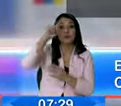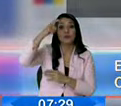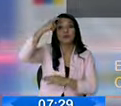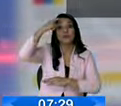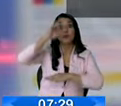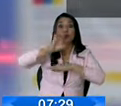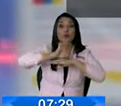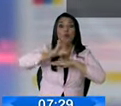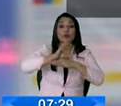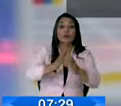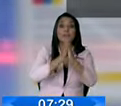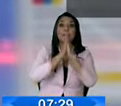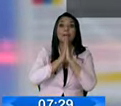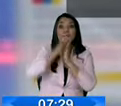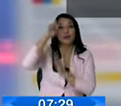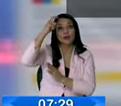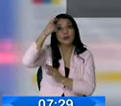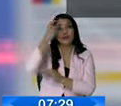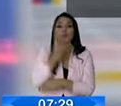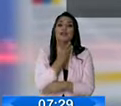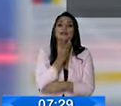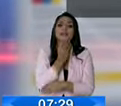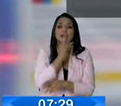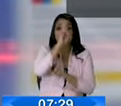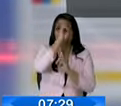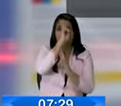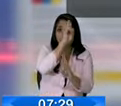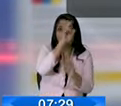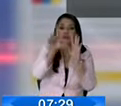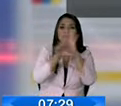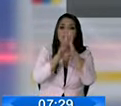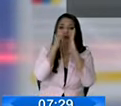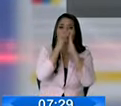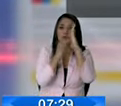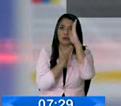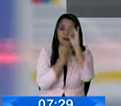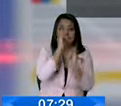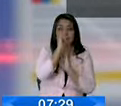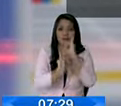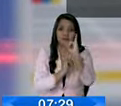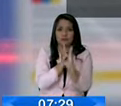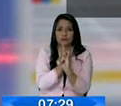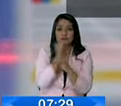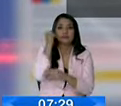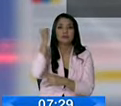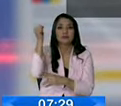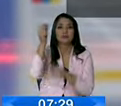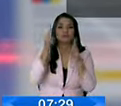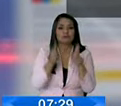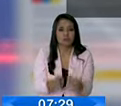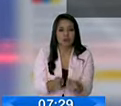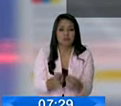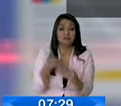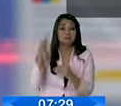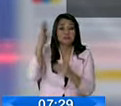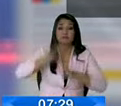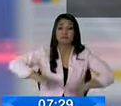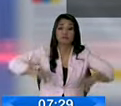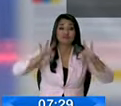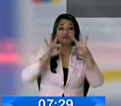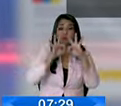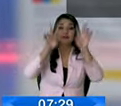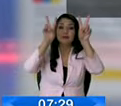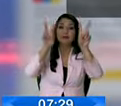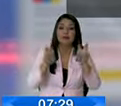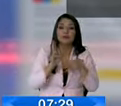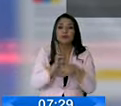un llamado al gobierno israelí a respetar las normas del derecho internacional, de los derechos humanos, en especial con relación